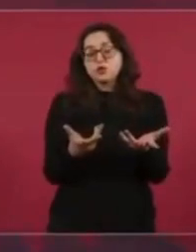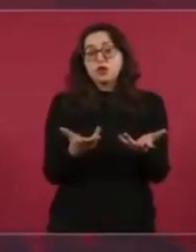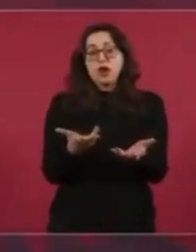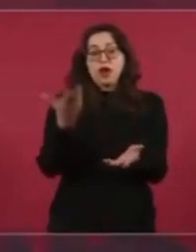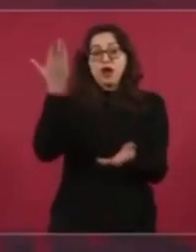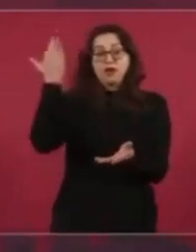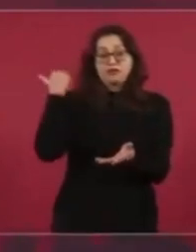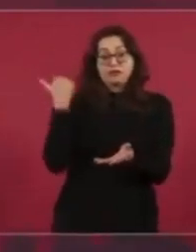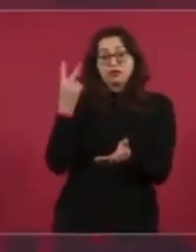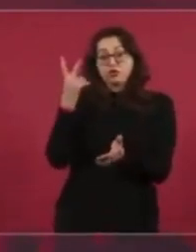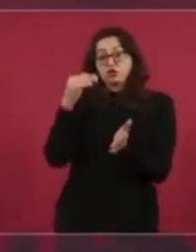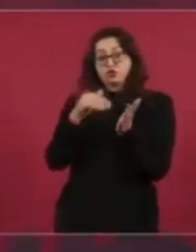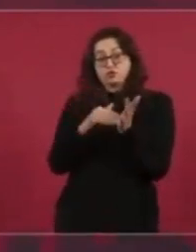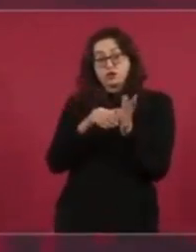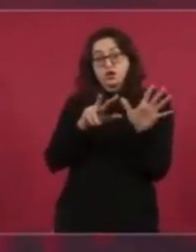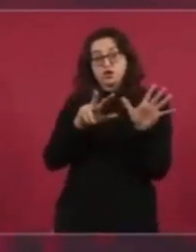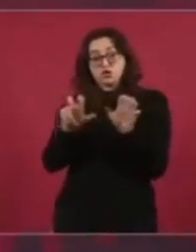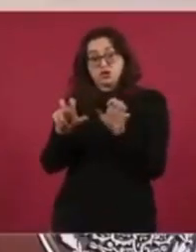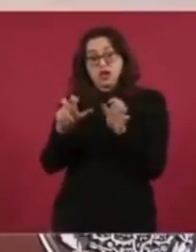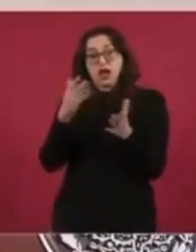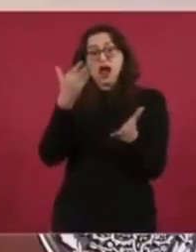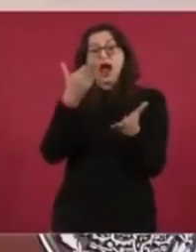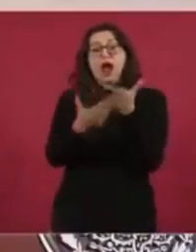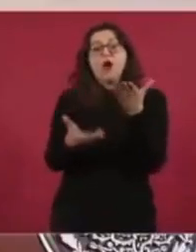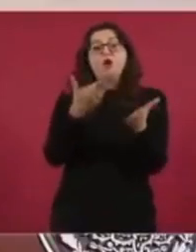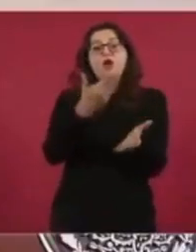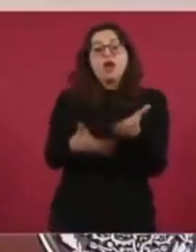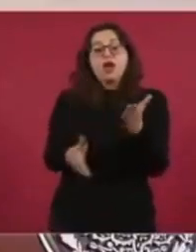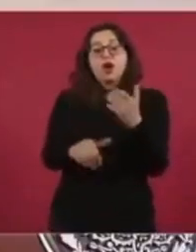2,687 pesos mensuales a